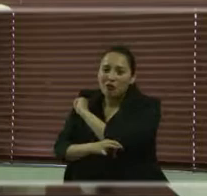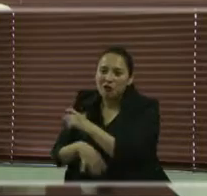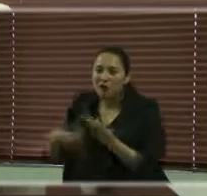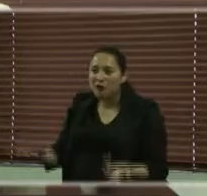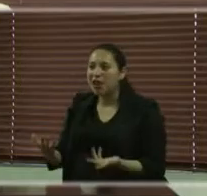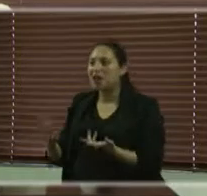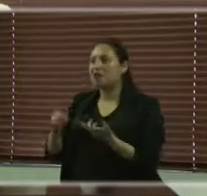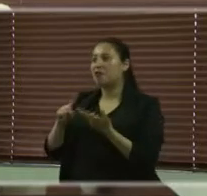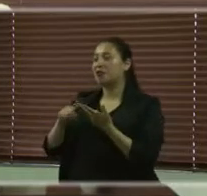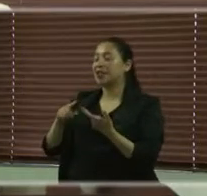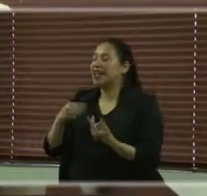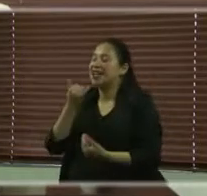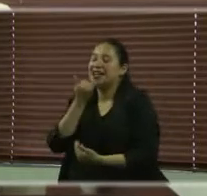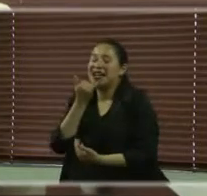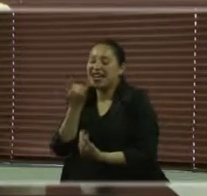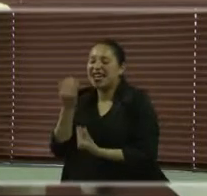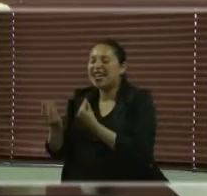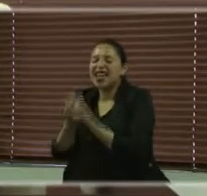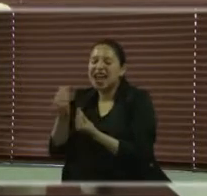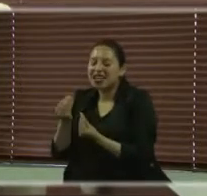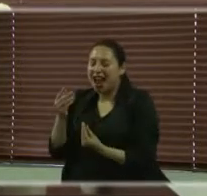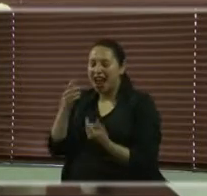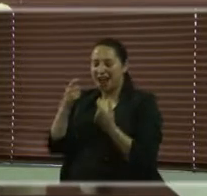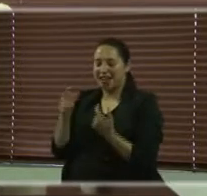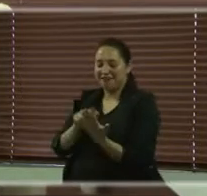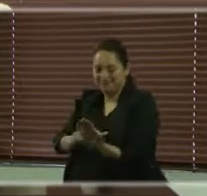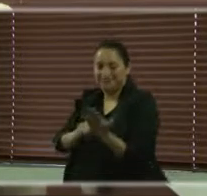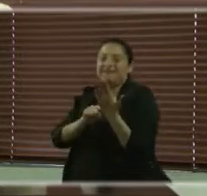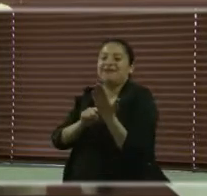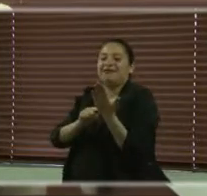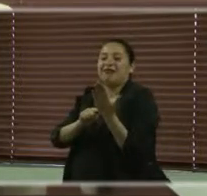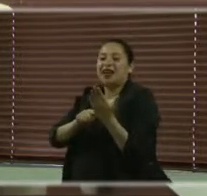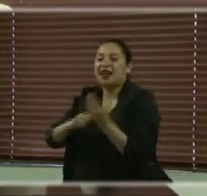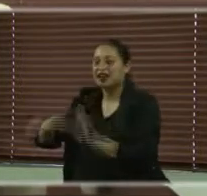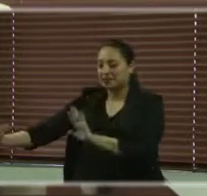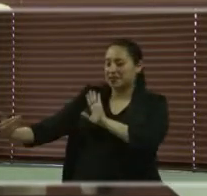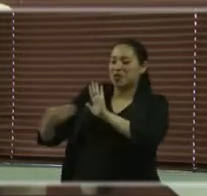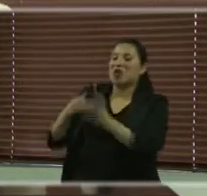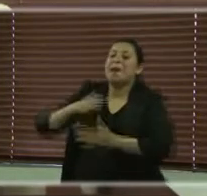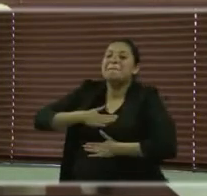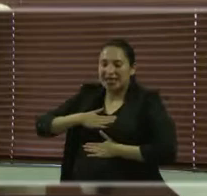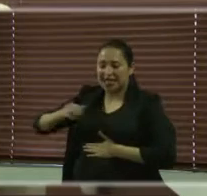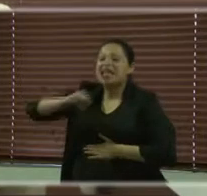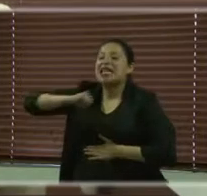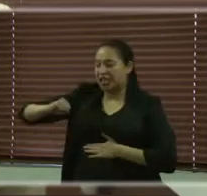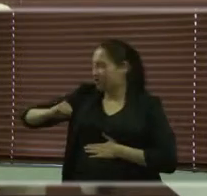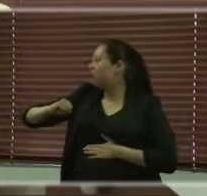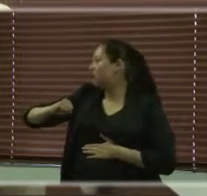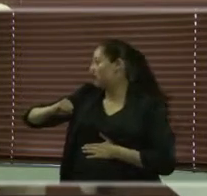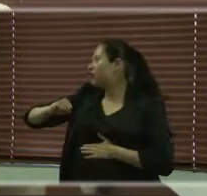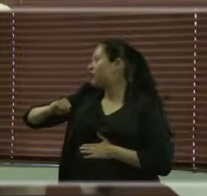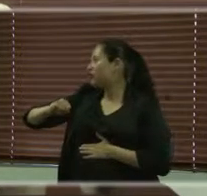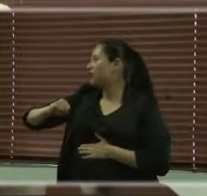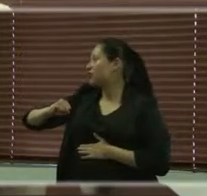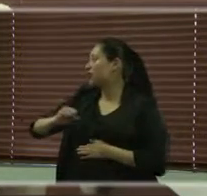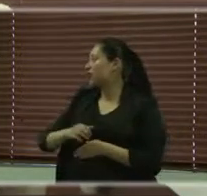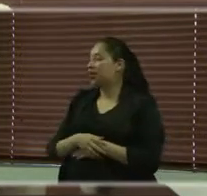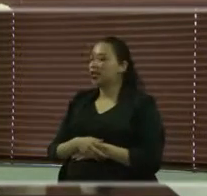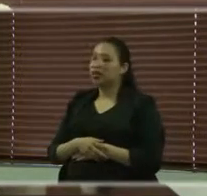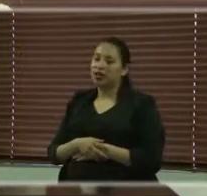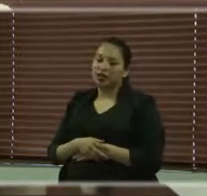persona sean buenos o no Porque algunos tratamientos serán buenos quizás verdad médicamente hablando